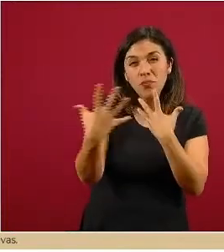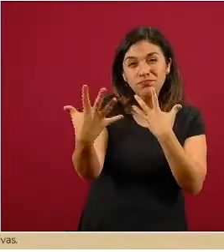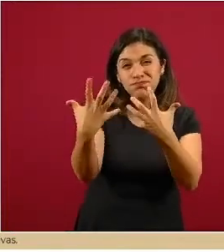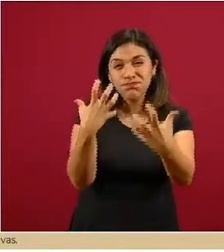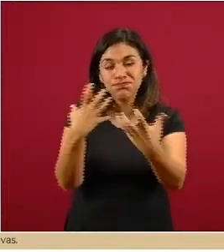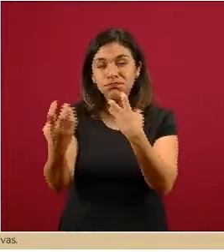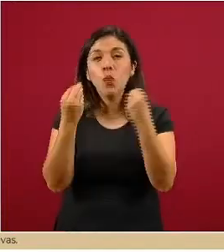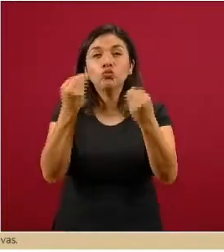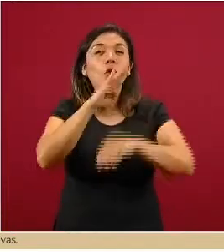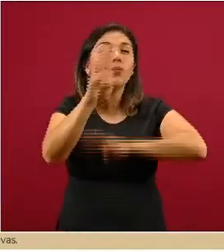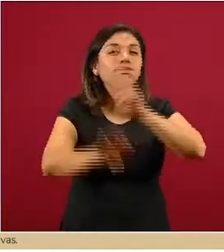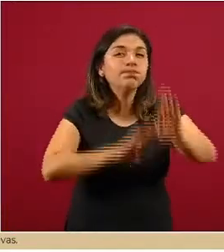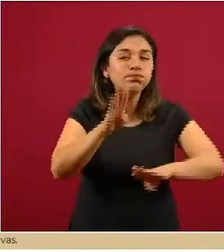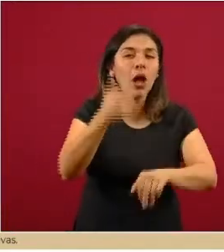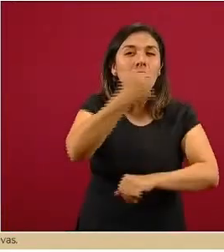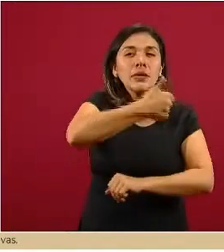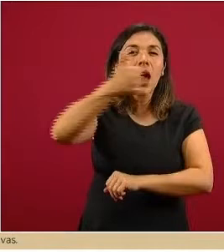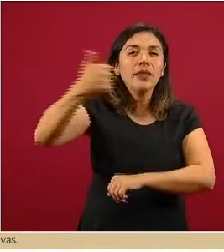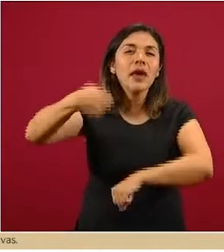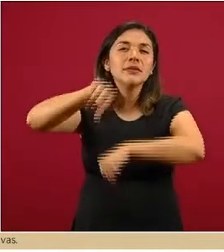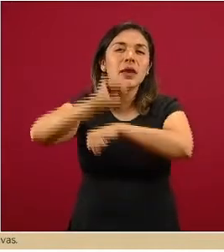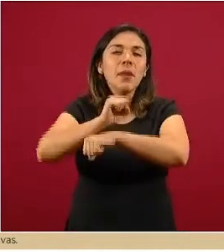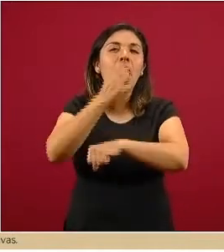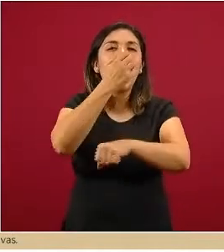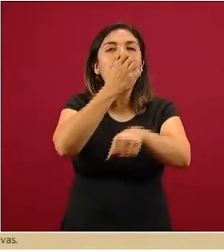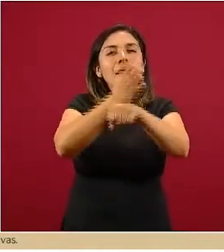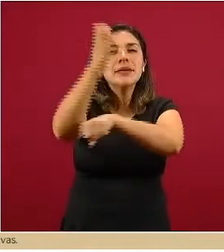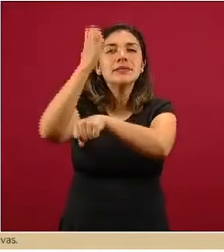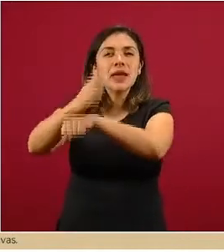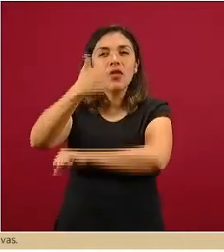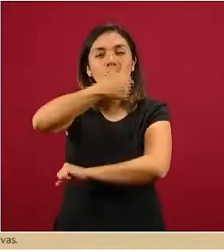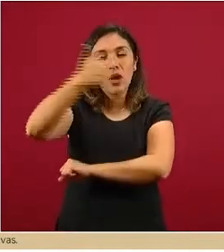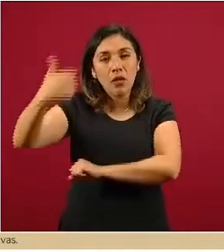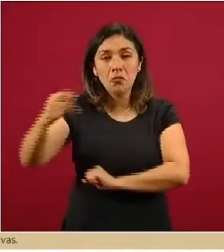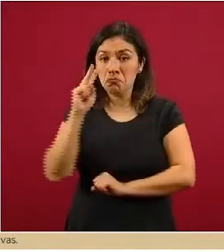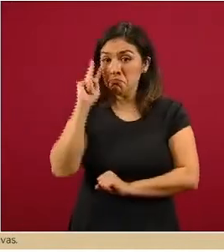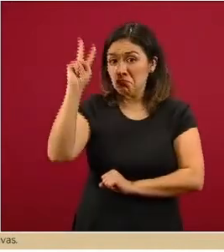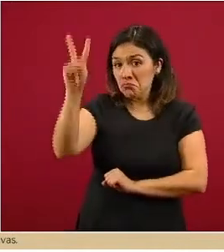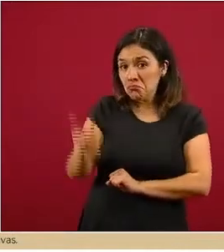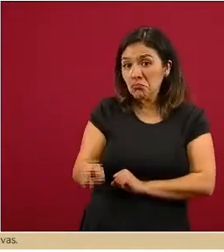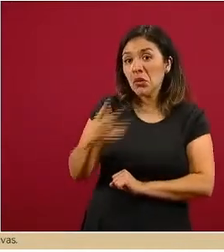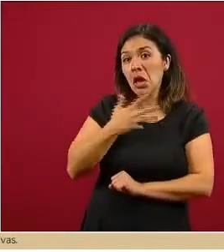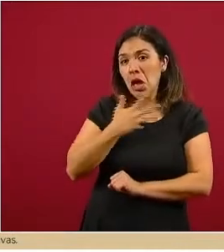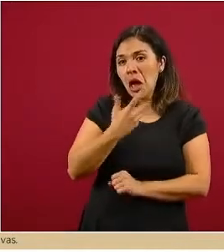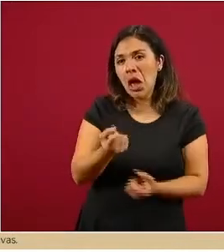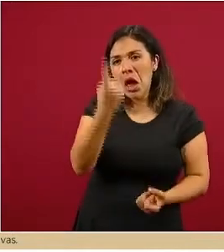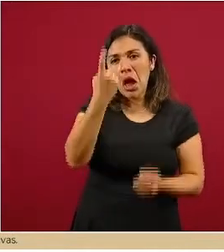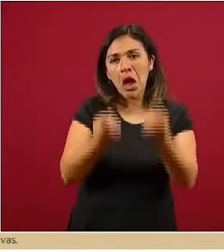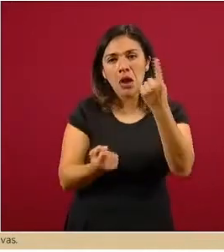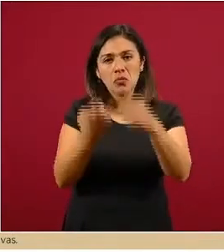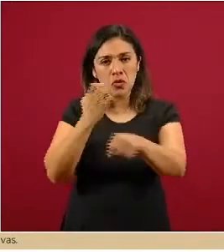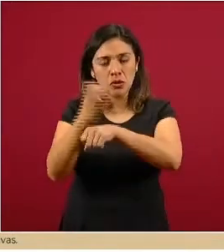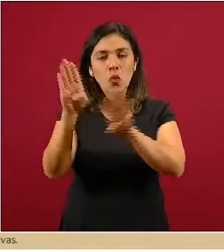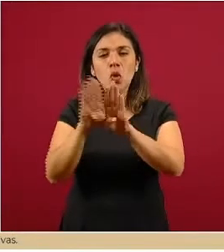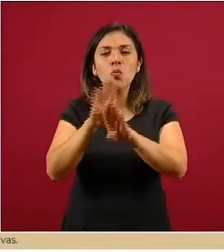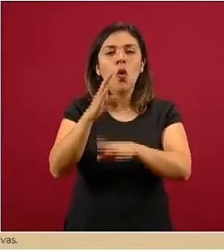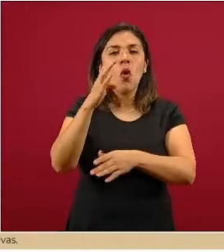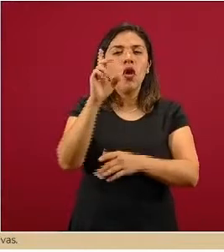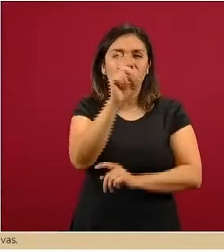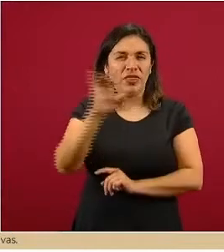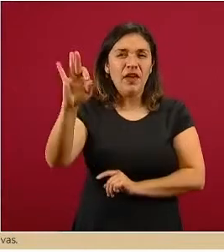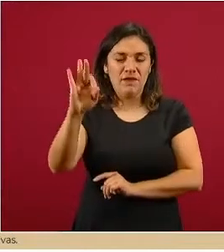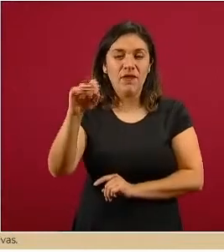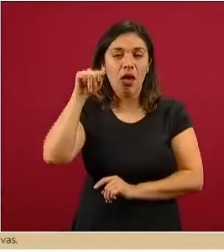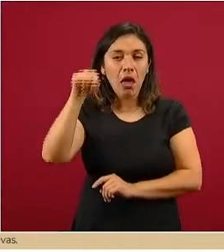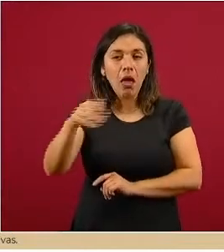países. Aquí también el Economist ha hecho un esfuerzo para tratar de juntar otros países fuera de Europa, y lo que están